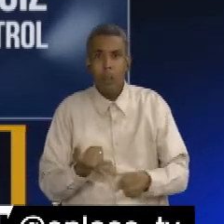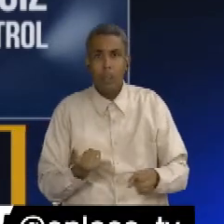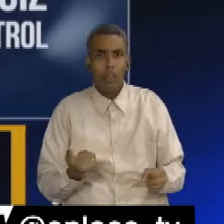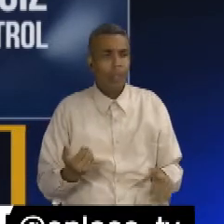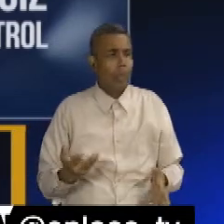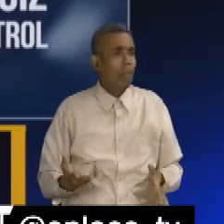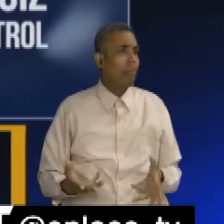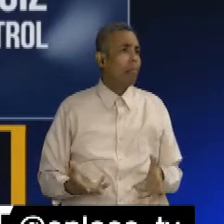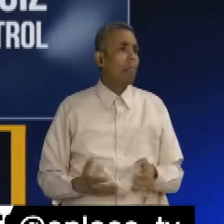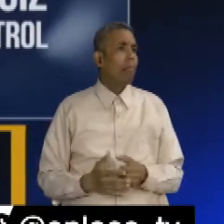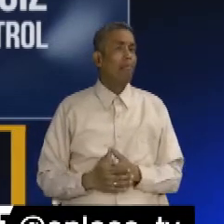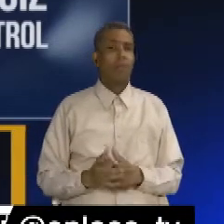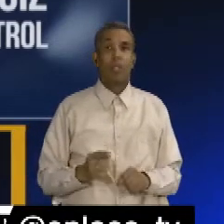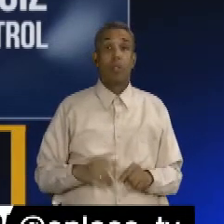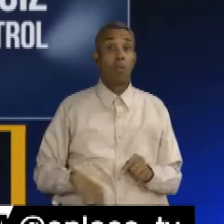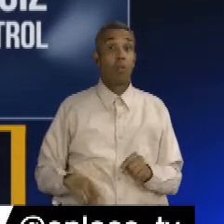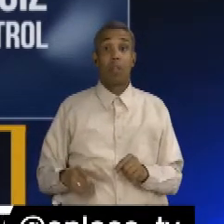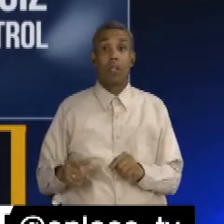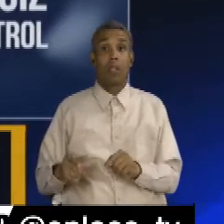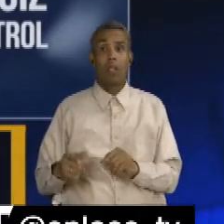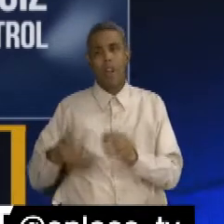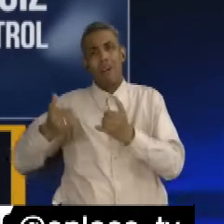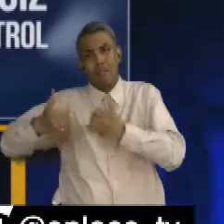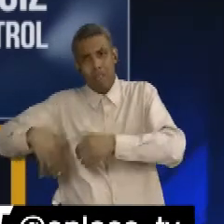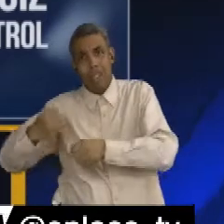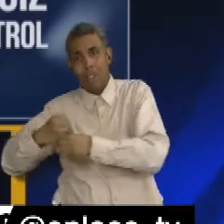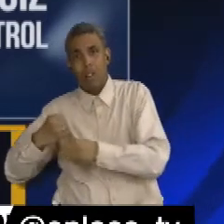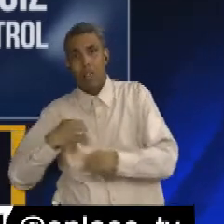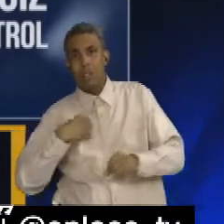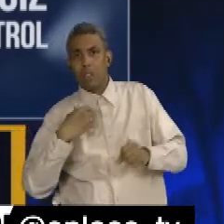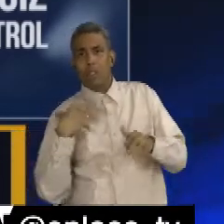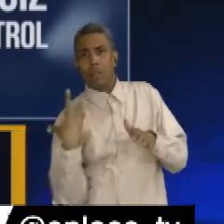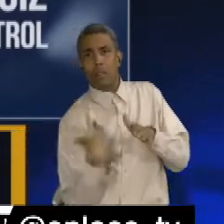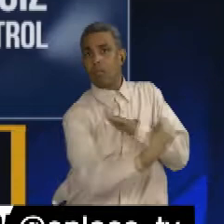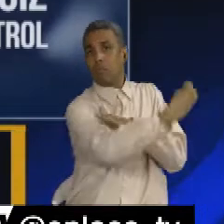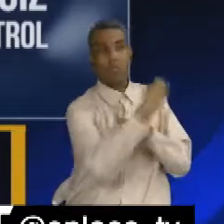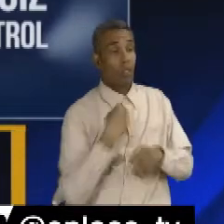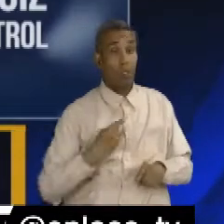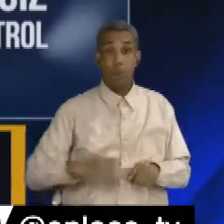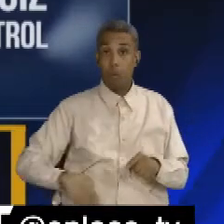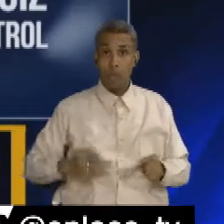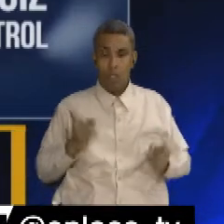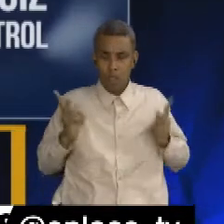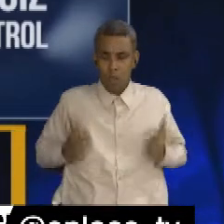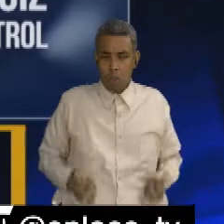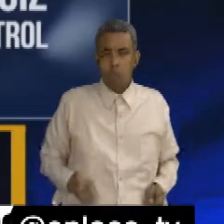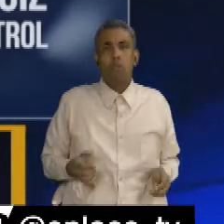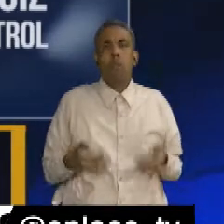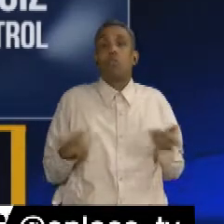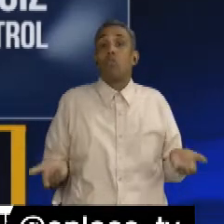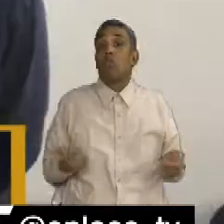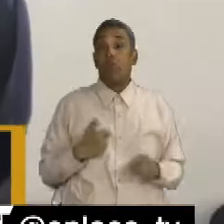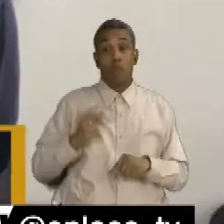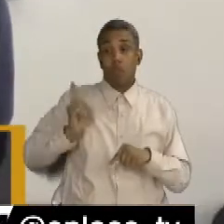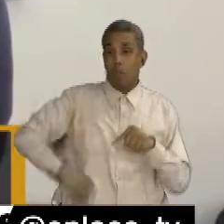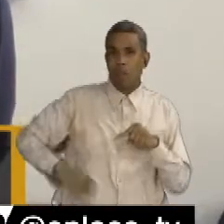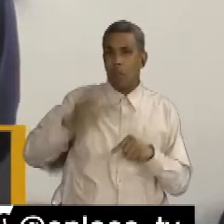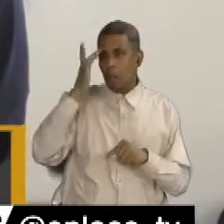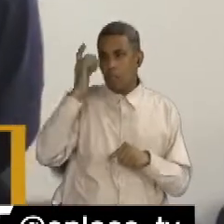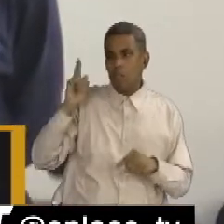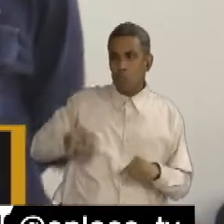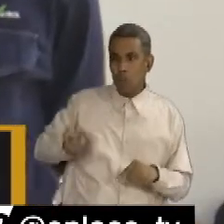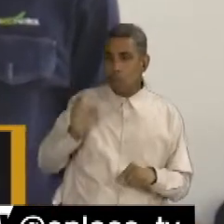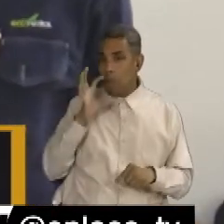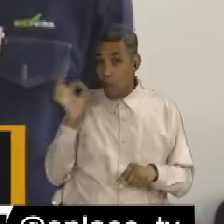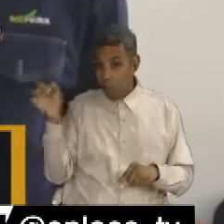relevo de los cargos y por tanto no han hecho ni su derecho al descanso ni a la libre movilización de ellos. Ha dicho el funcionario